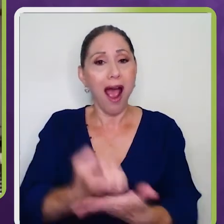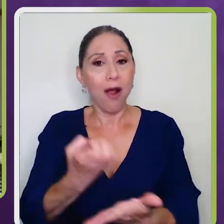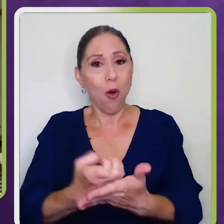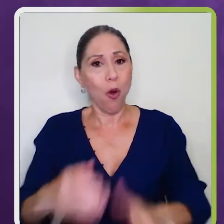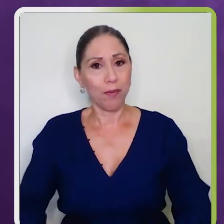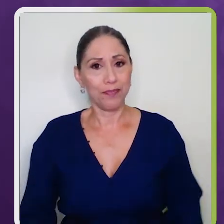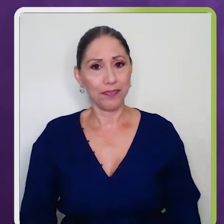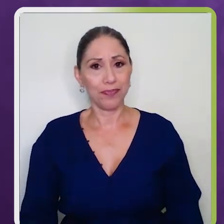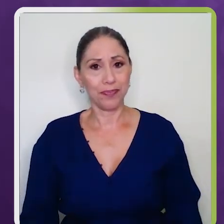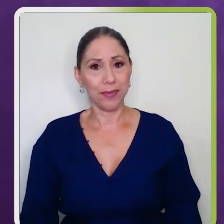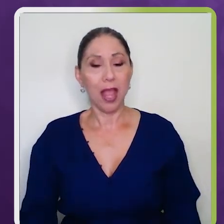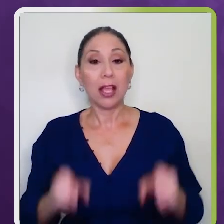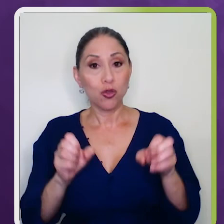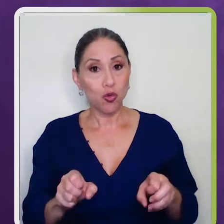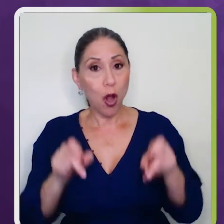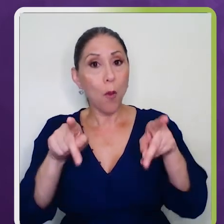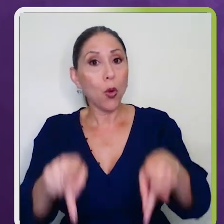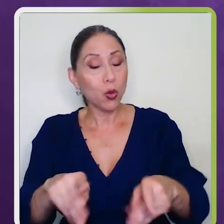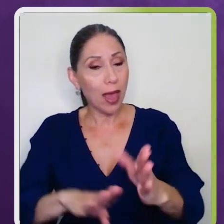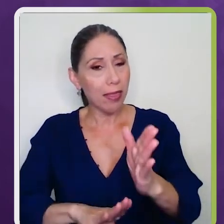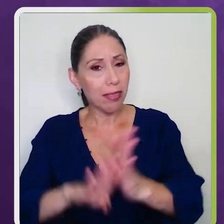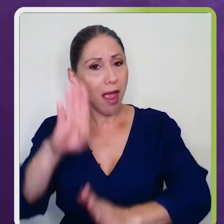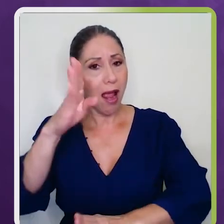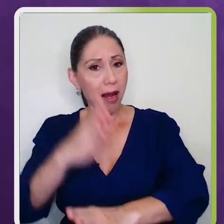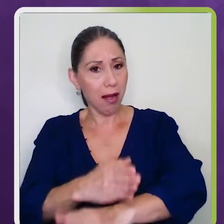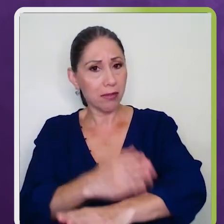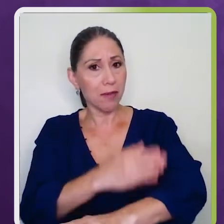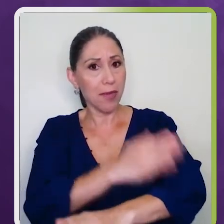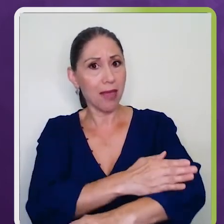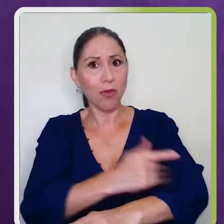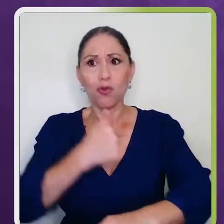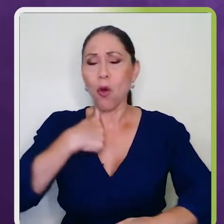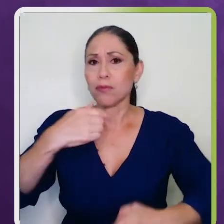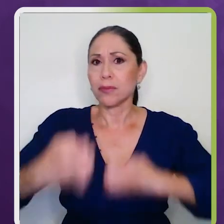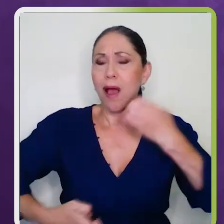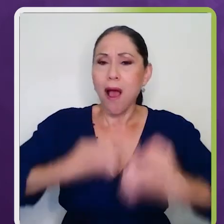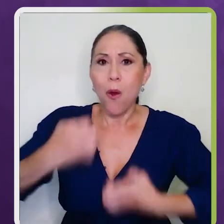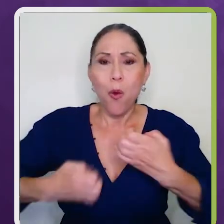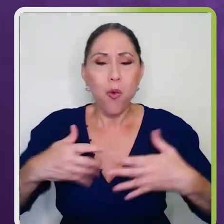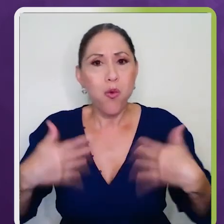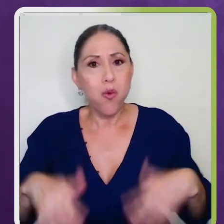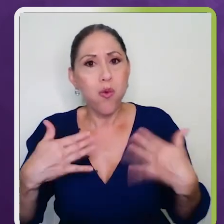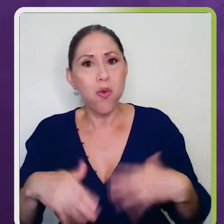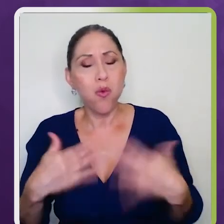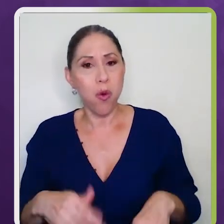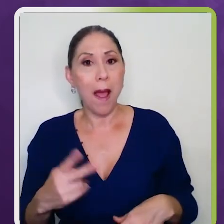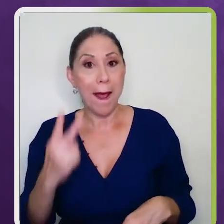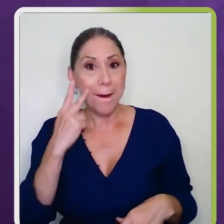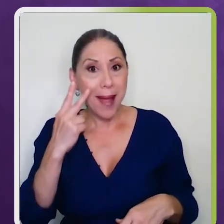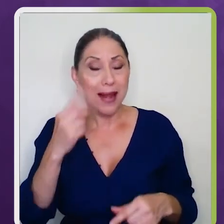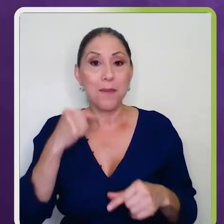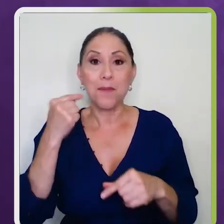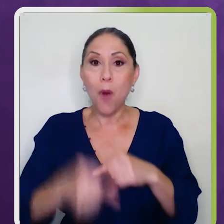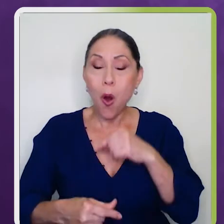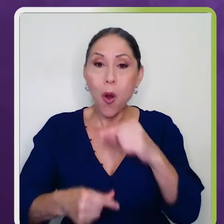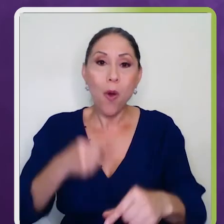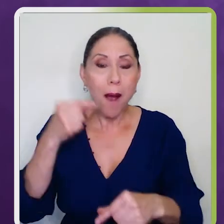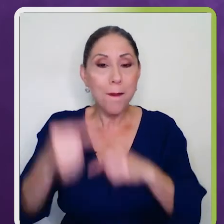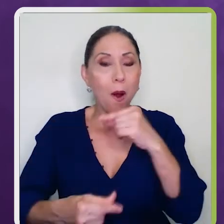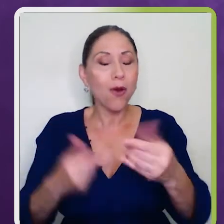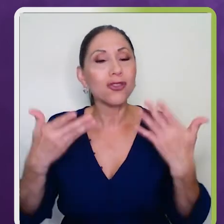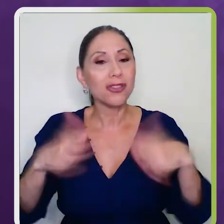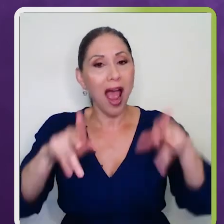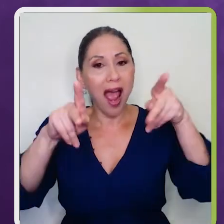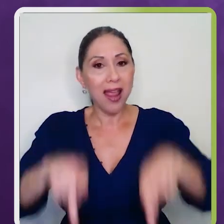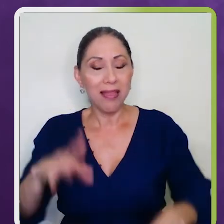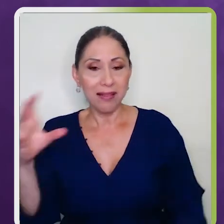economía, ¿verdad? Es una oportunidad de crecimiento que me emociona muchísimo ver cómo poco a poco va la